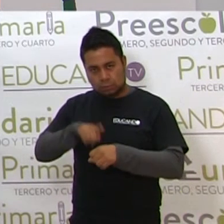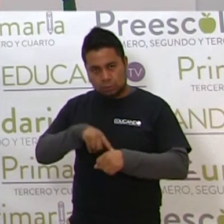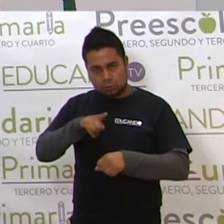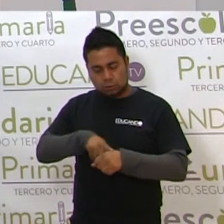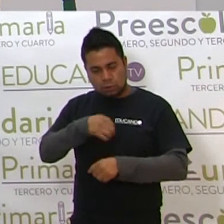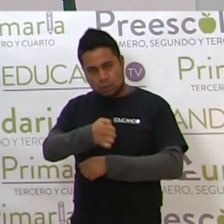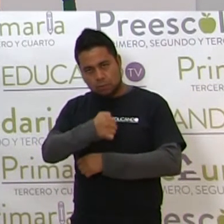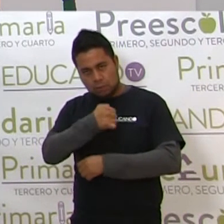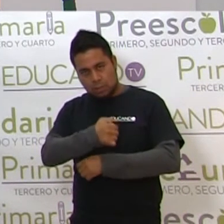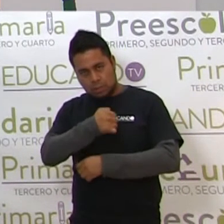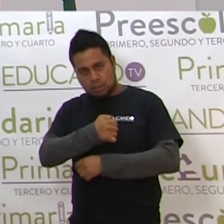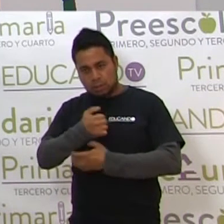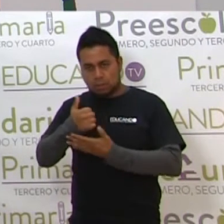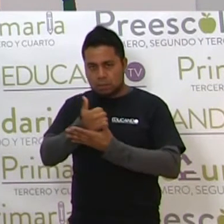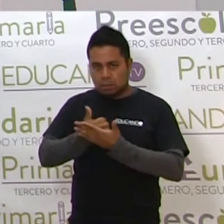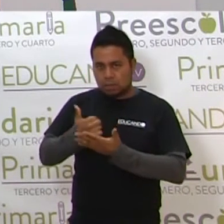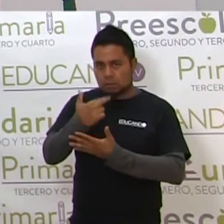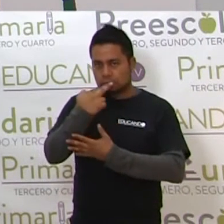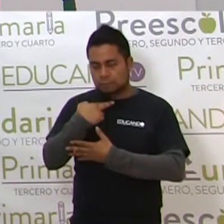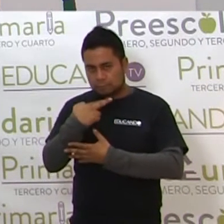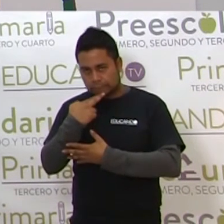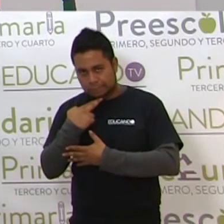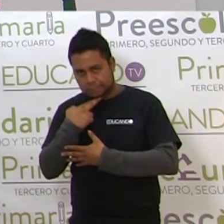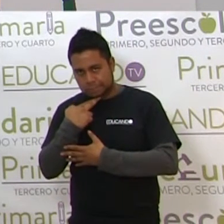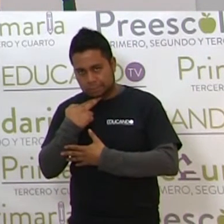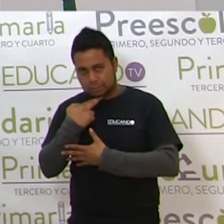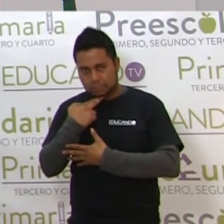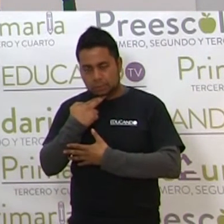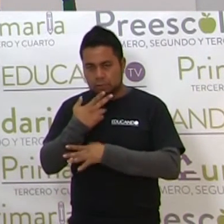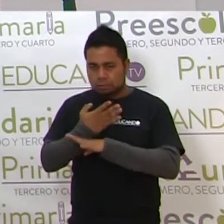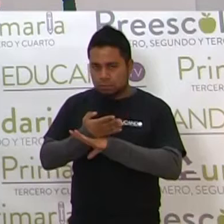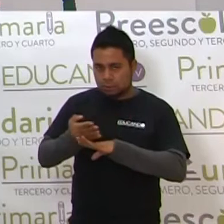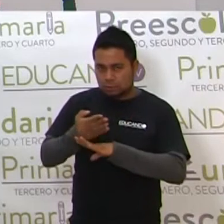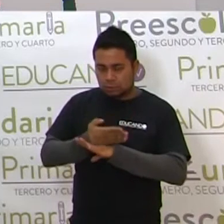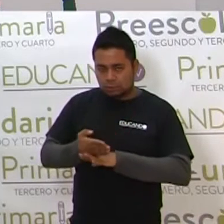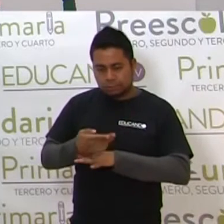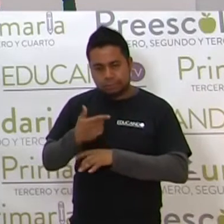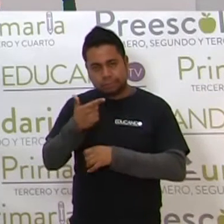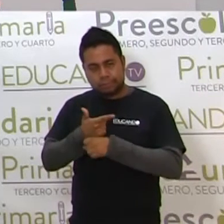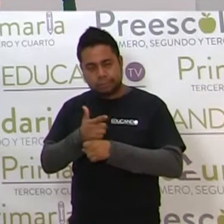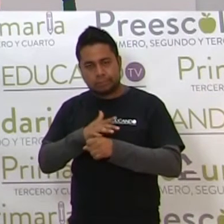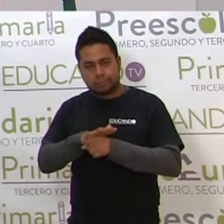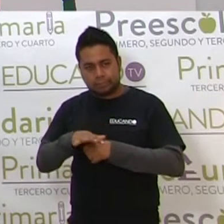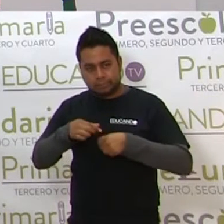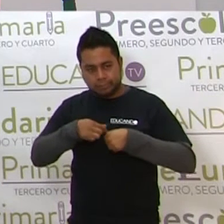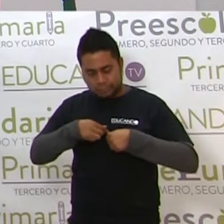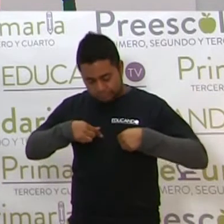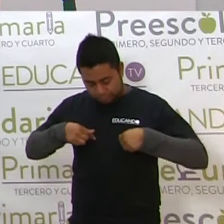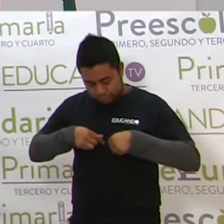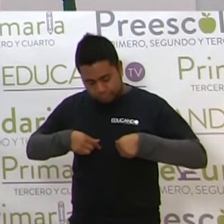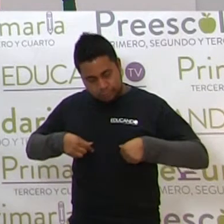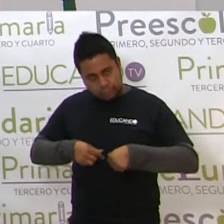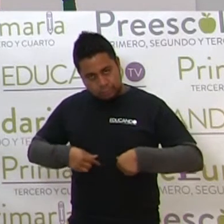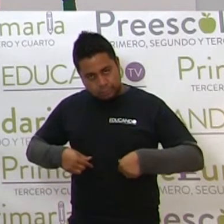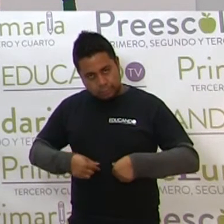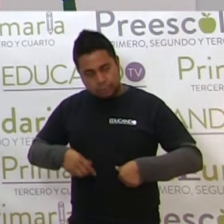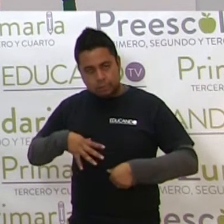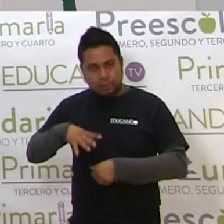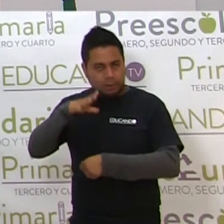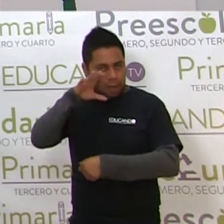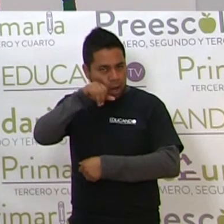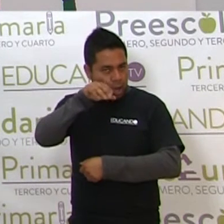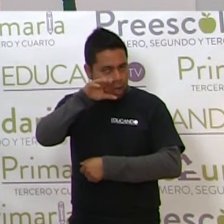vistosos azul rojo y blanco y aquí vemos unas franjitas de color